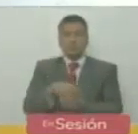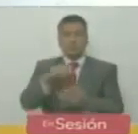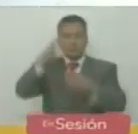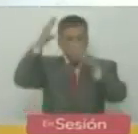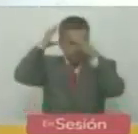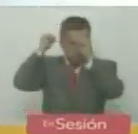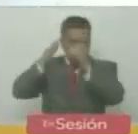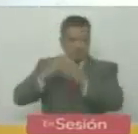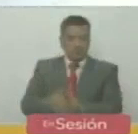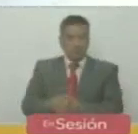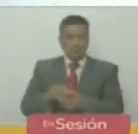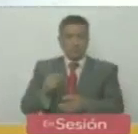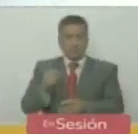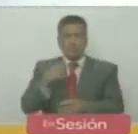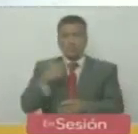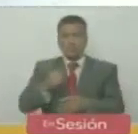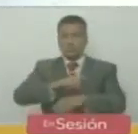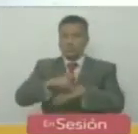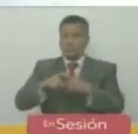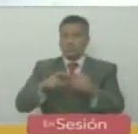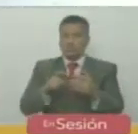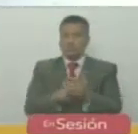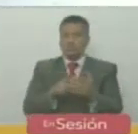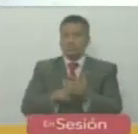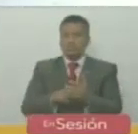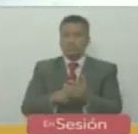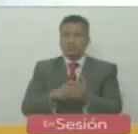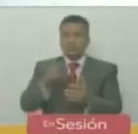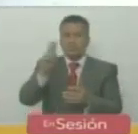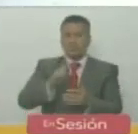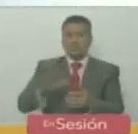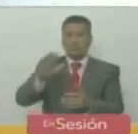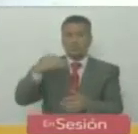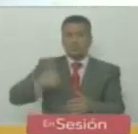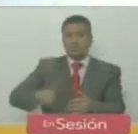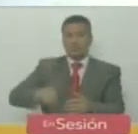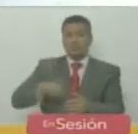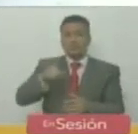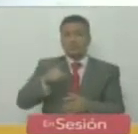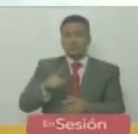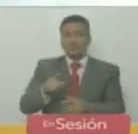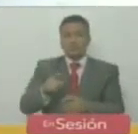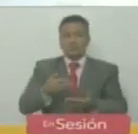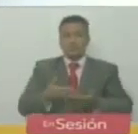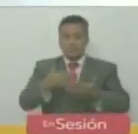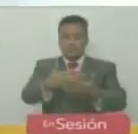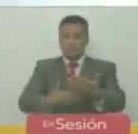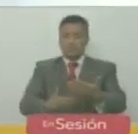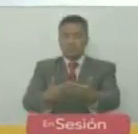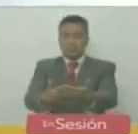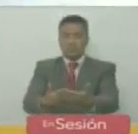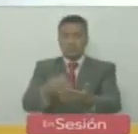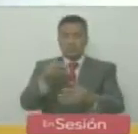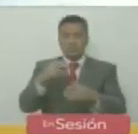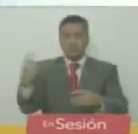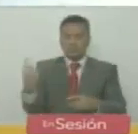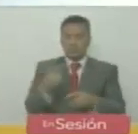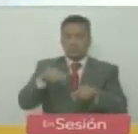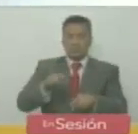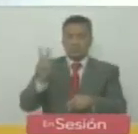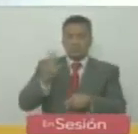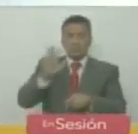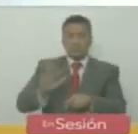embajador extraordinario y plenipotenciario de la República Argentina, acreditado ante la República Bolivariana